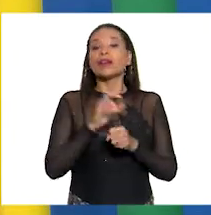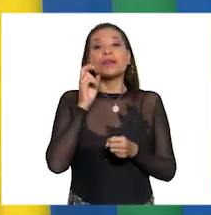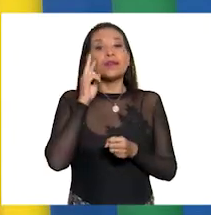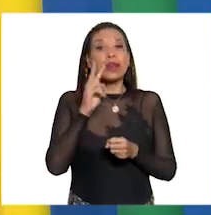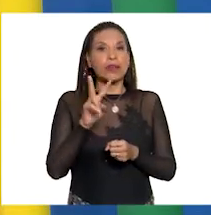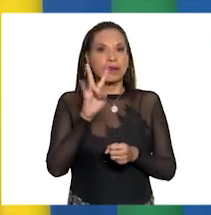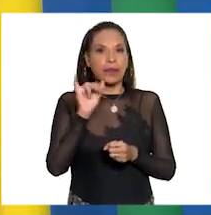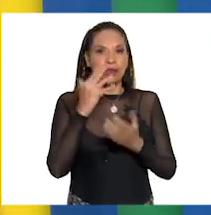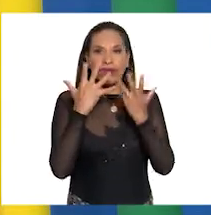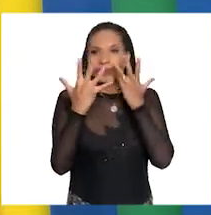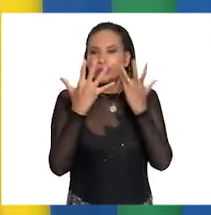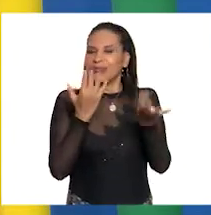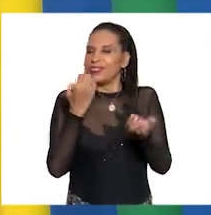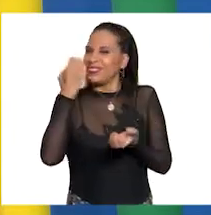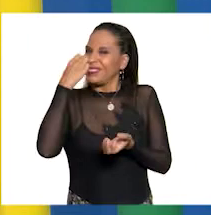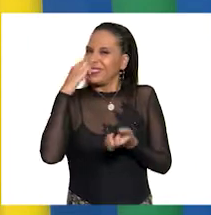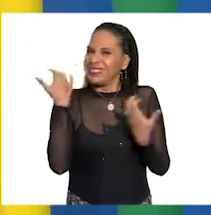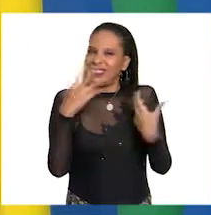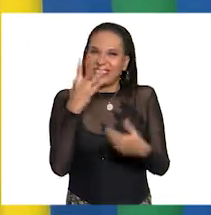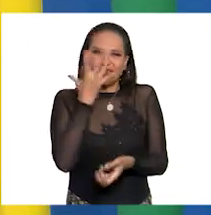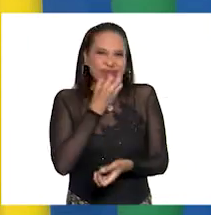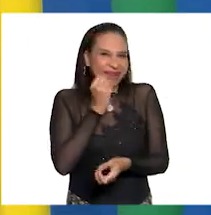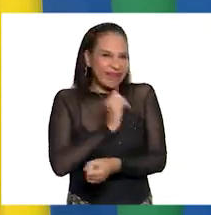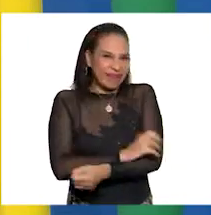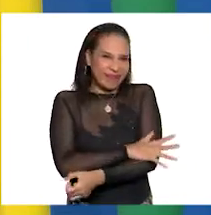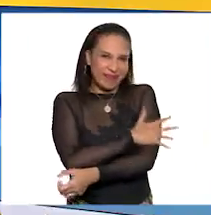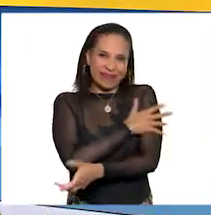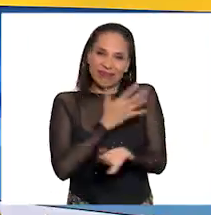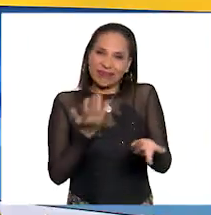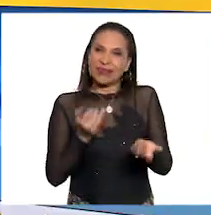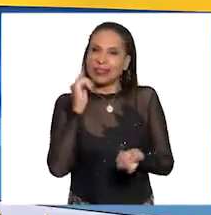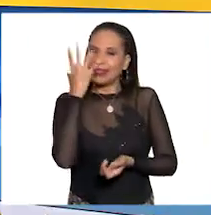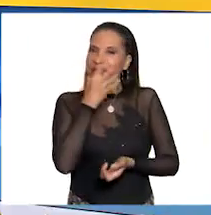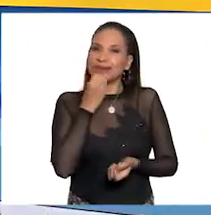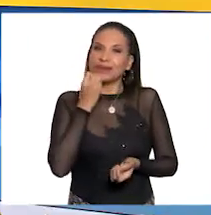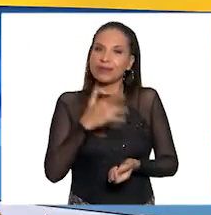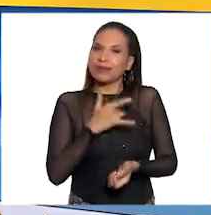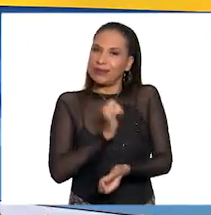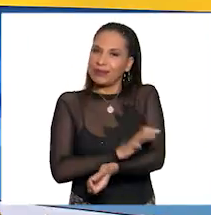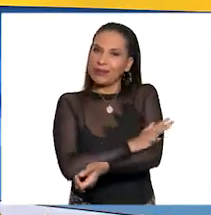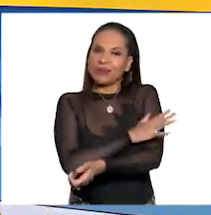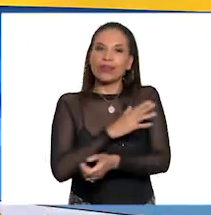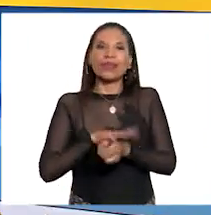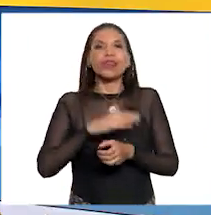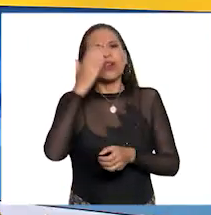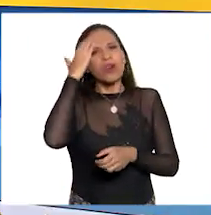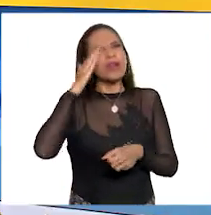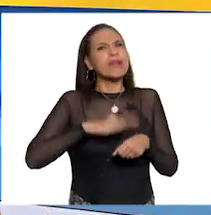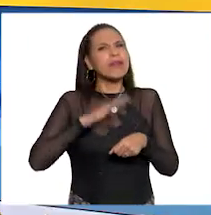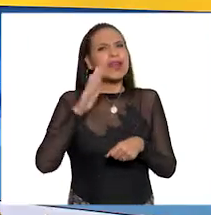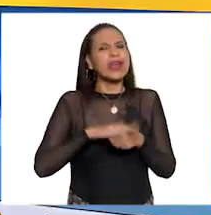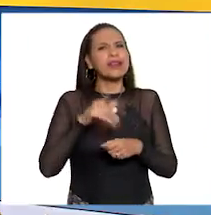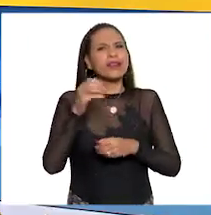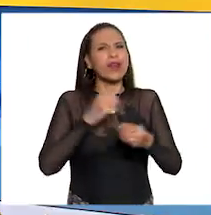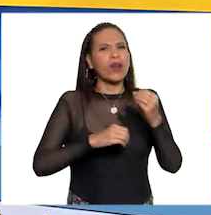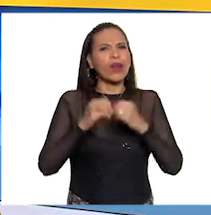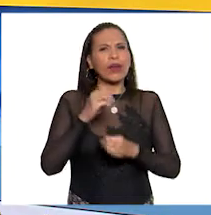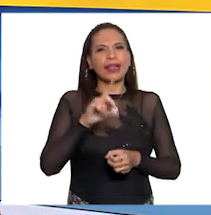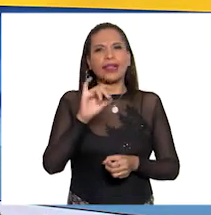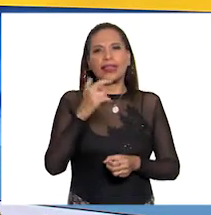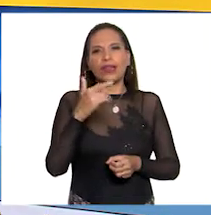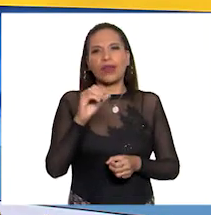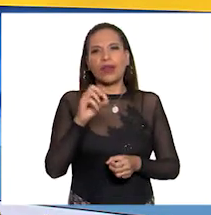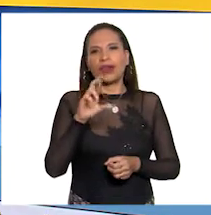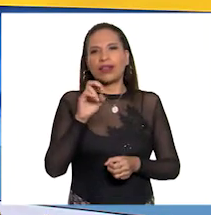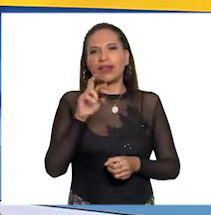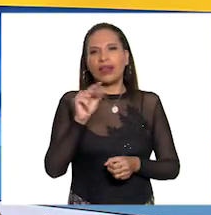en vivo debe ser una experiencia fascinante. Sí, es fascinante. Para conocer un poco más sobre la obra de Diego Rivera, en